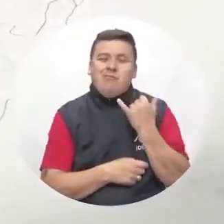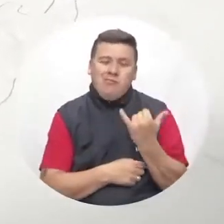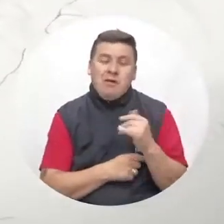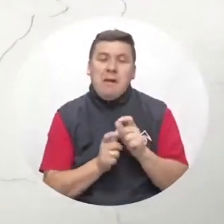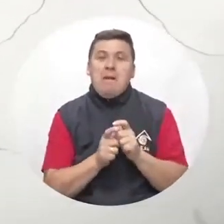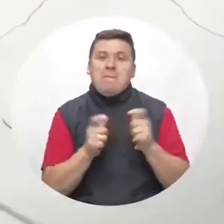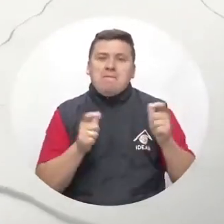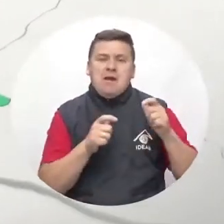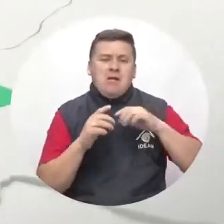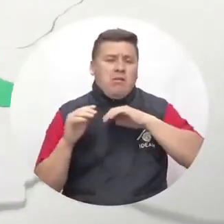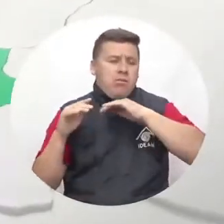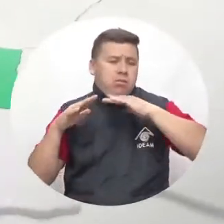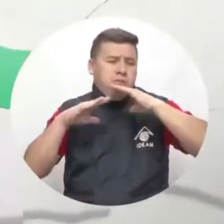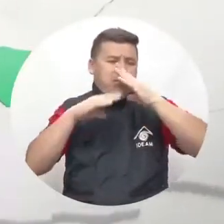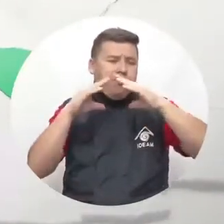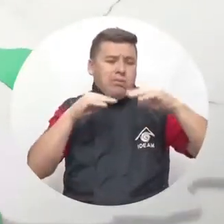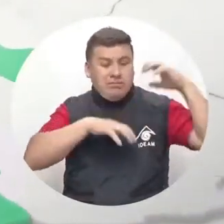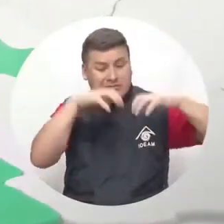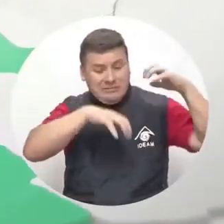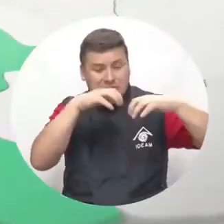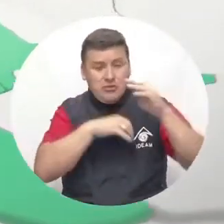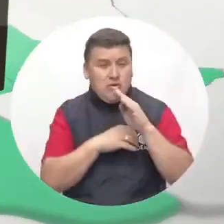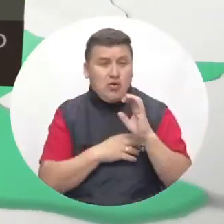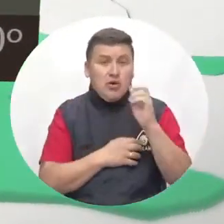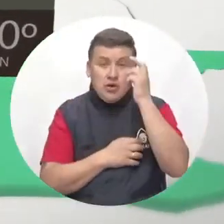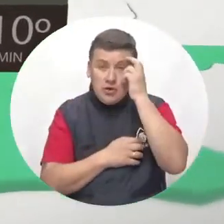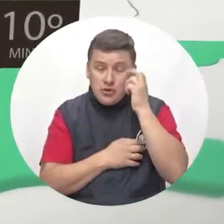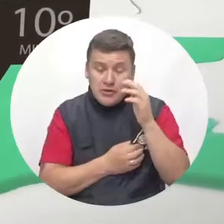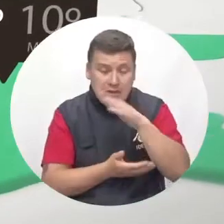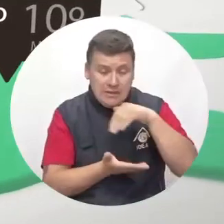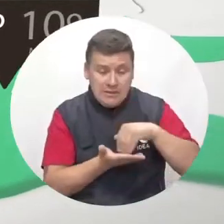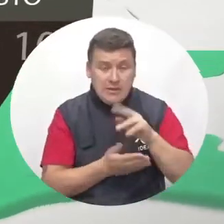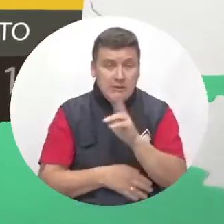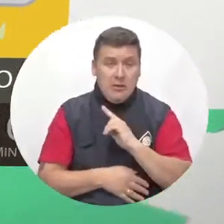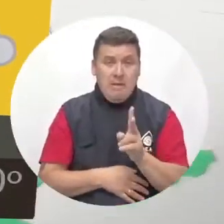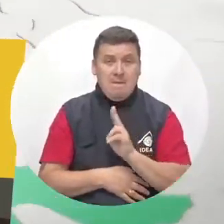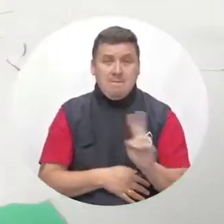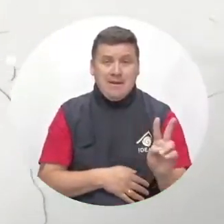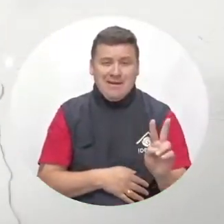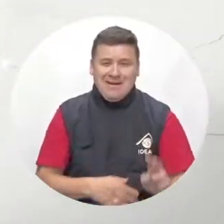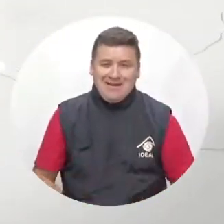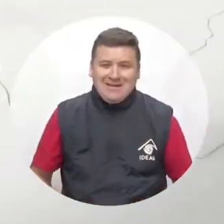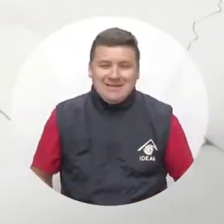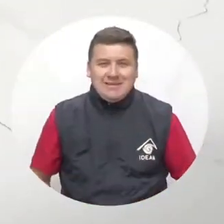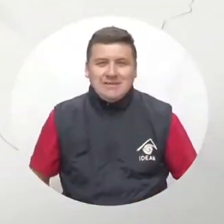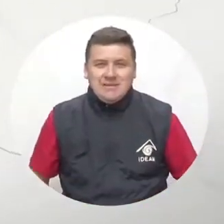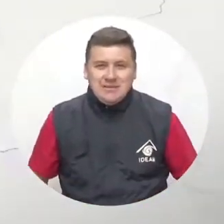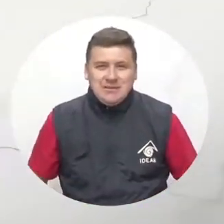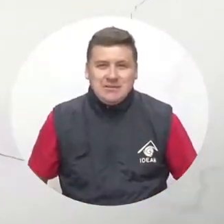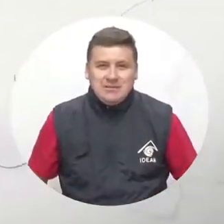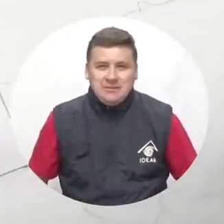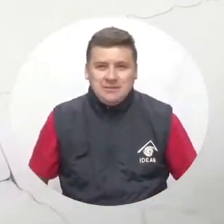un aumento en la nubosidad, con lluvias en el oriente de Chocó y centro de Valle.